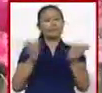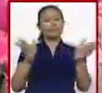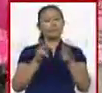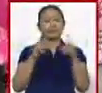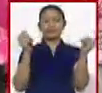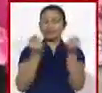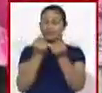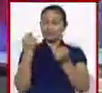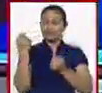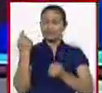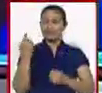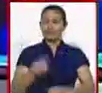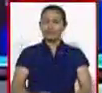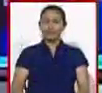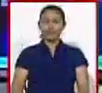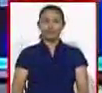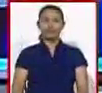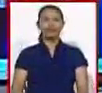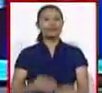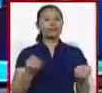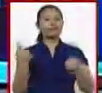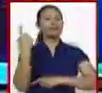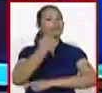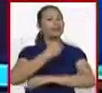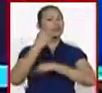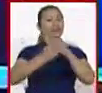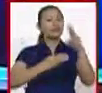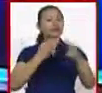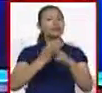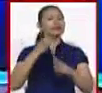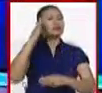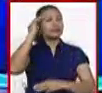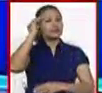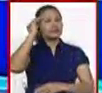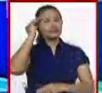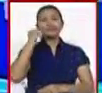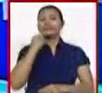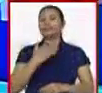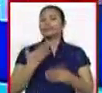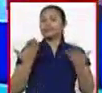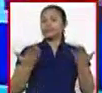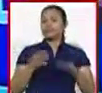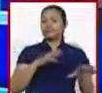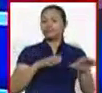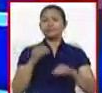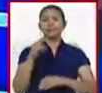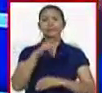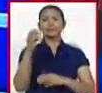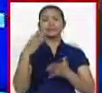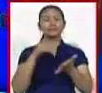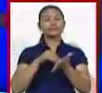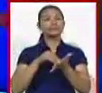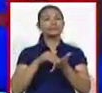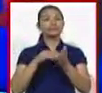Asamblea Departamental. Hoy es el Día Mundial de la Salud Mental. Según los datos, se han realizado más de